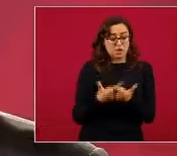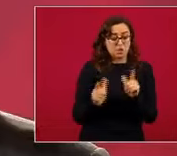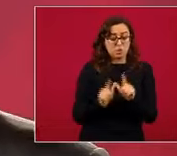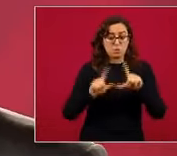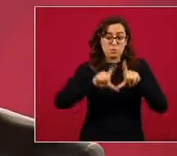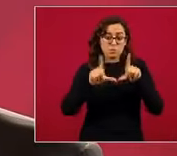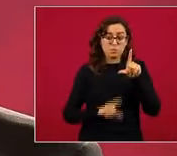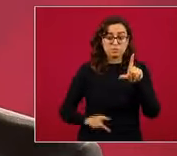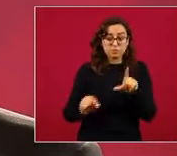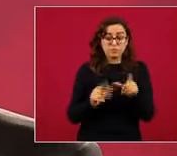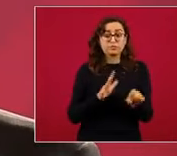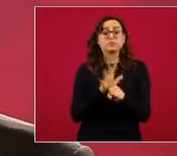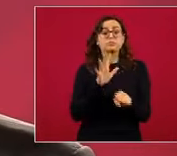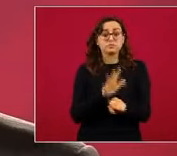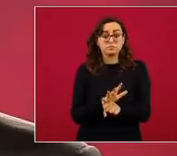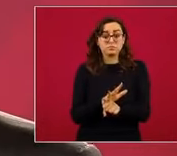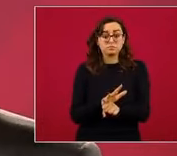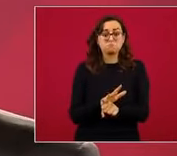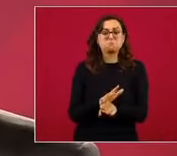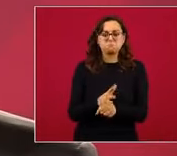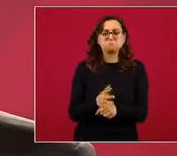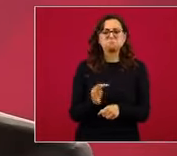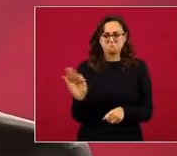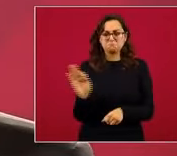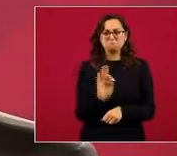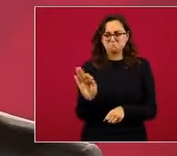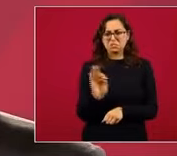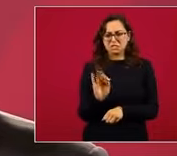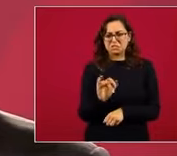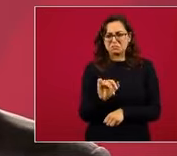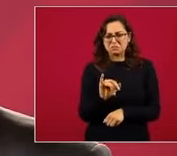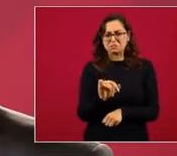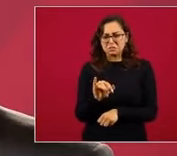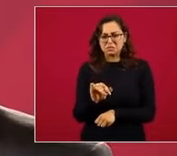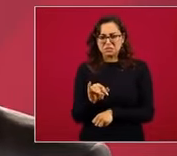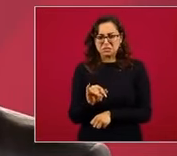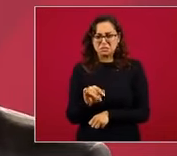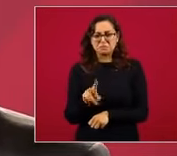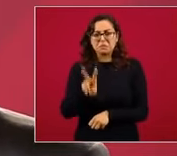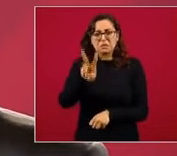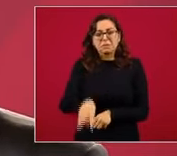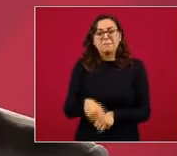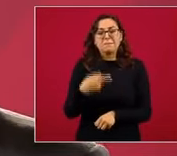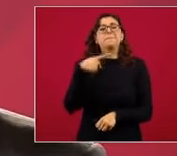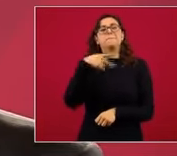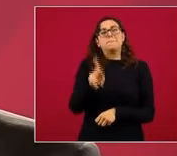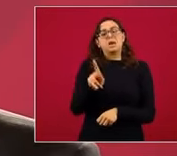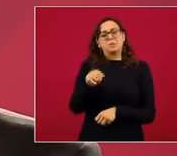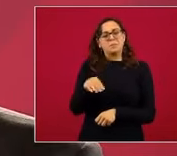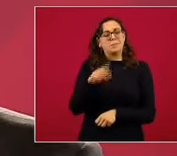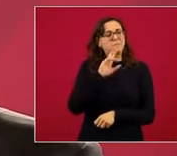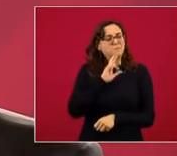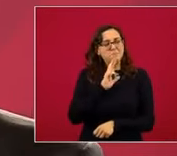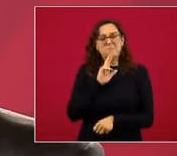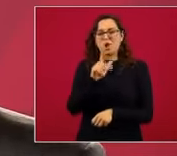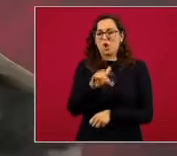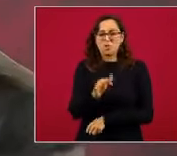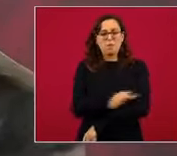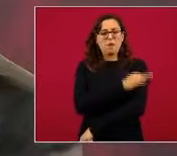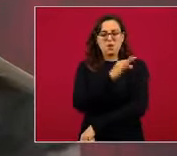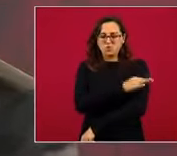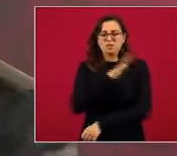es que si bien esto pudiera ser teóricamente cierto, es mejor considerar suficiente dotación de vacuna